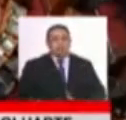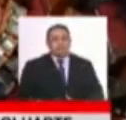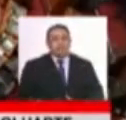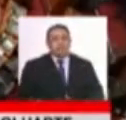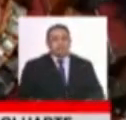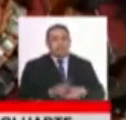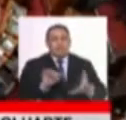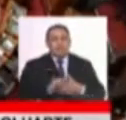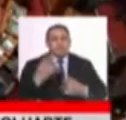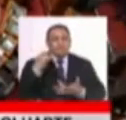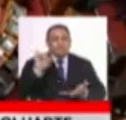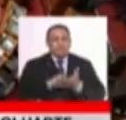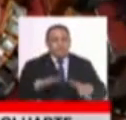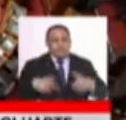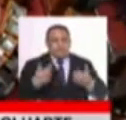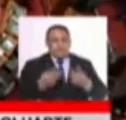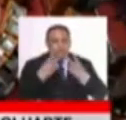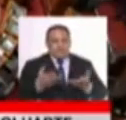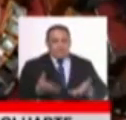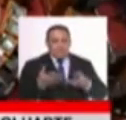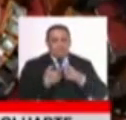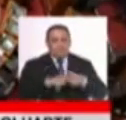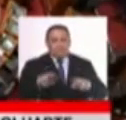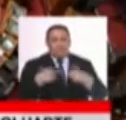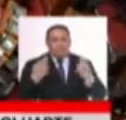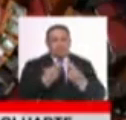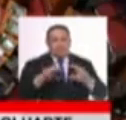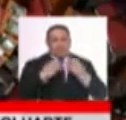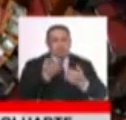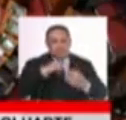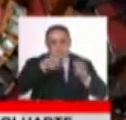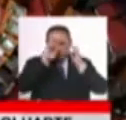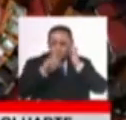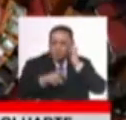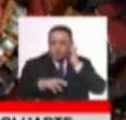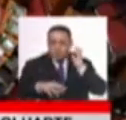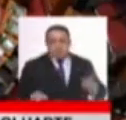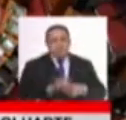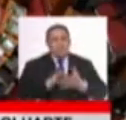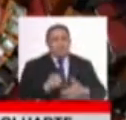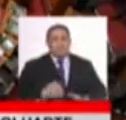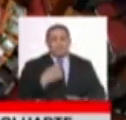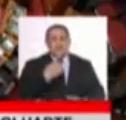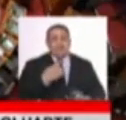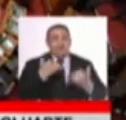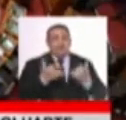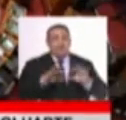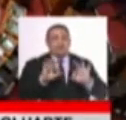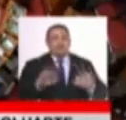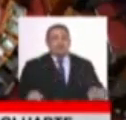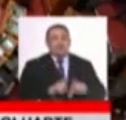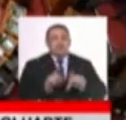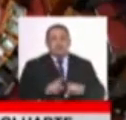que se dijo desde el poder, ¿no?, sobre varios aspectos de la vida social, quedan en la